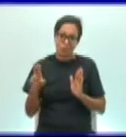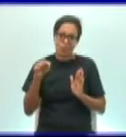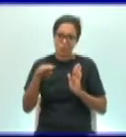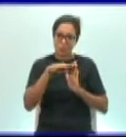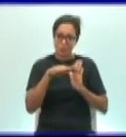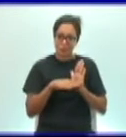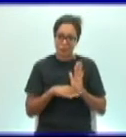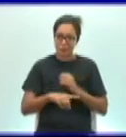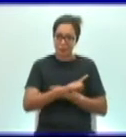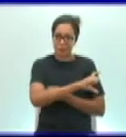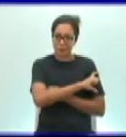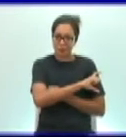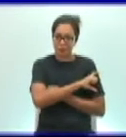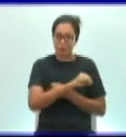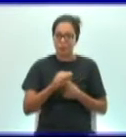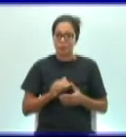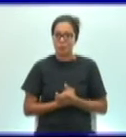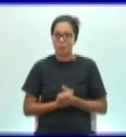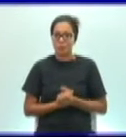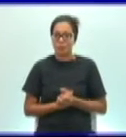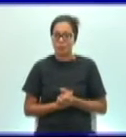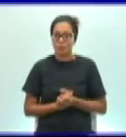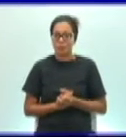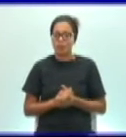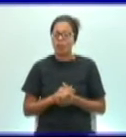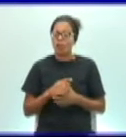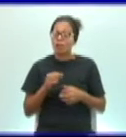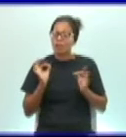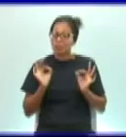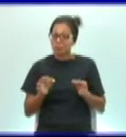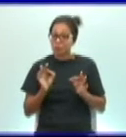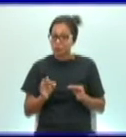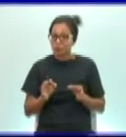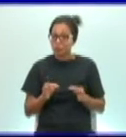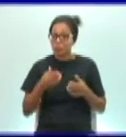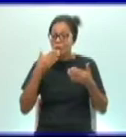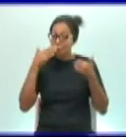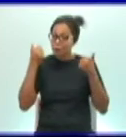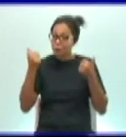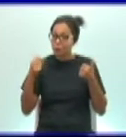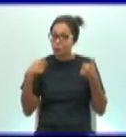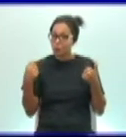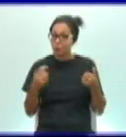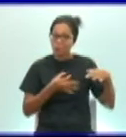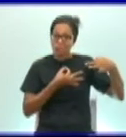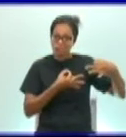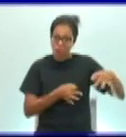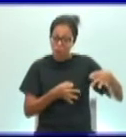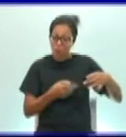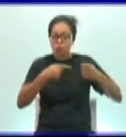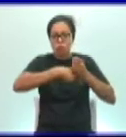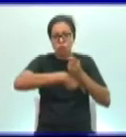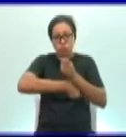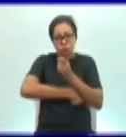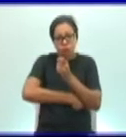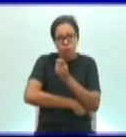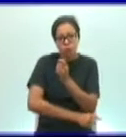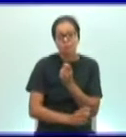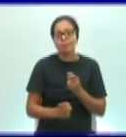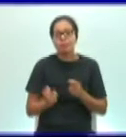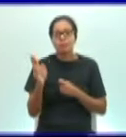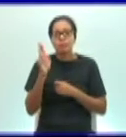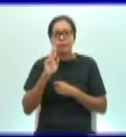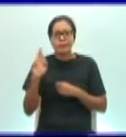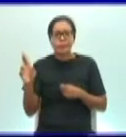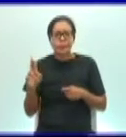práctica. Siempre es bueno profundizar en el documento. Recuerden que es la máxima extensión de tierras de 30 caballerías. Se le entrega la